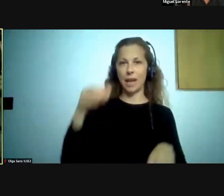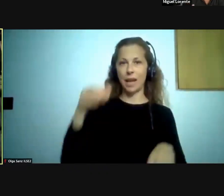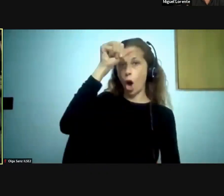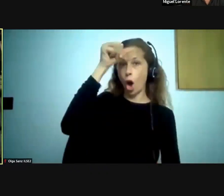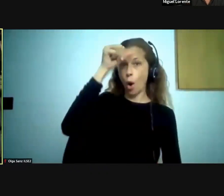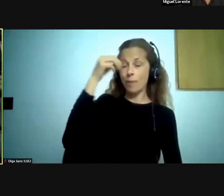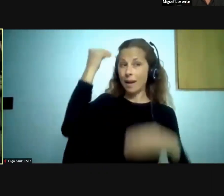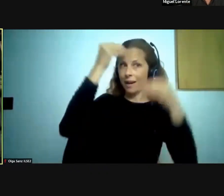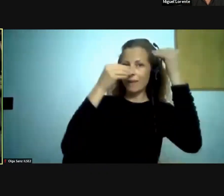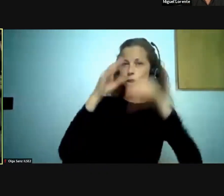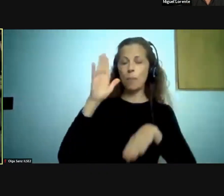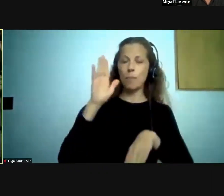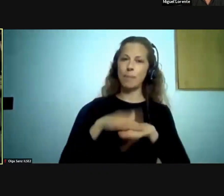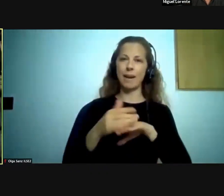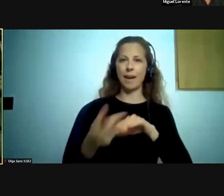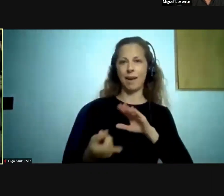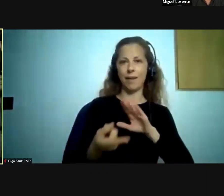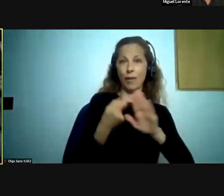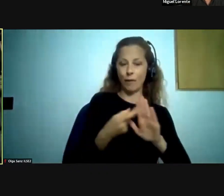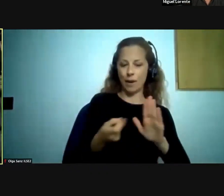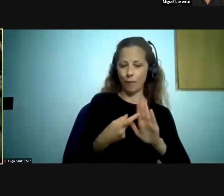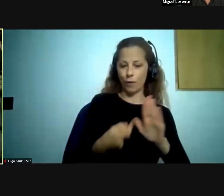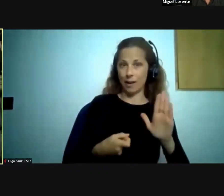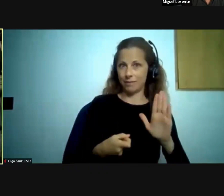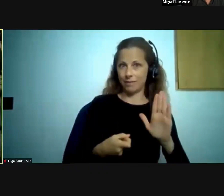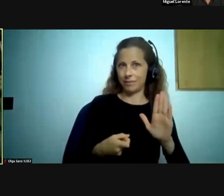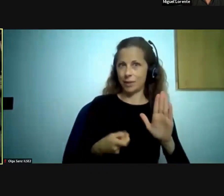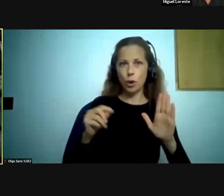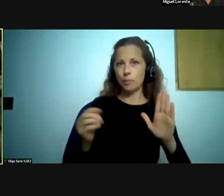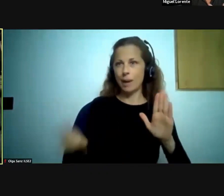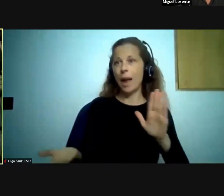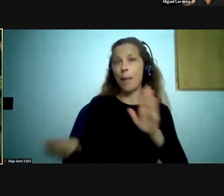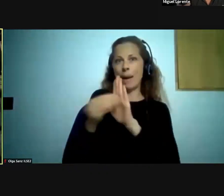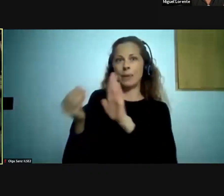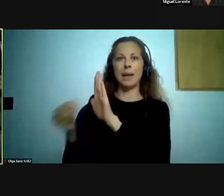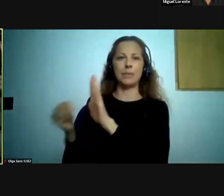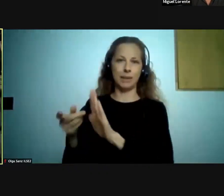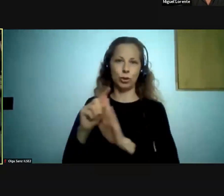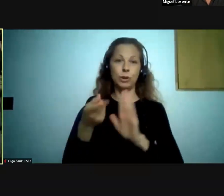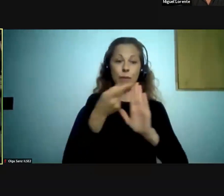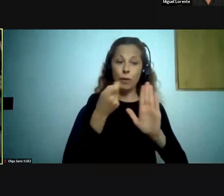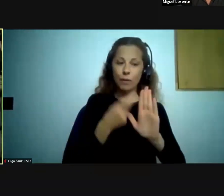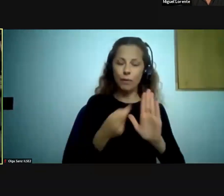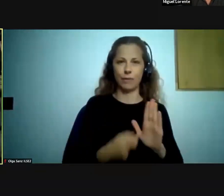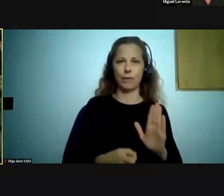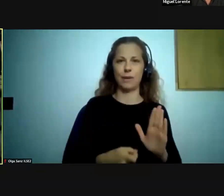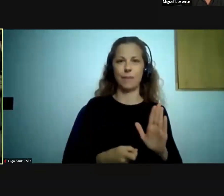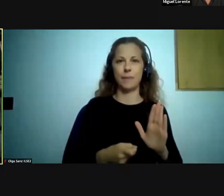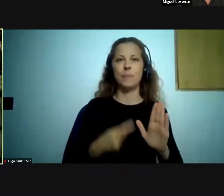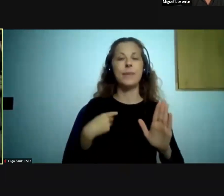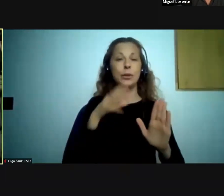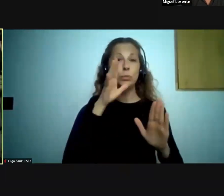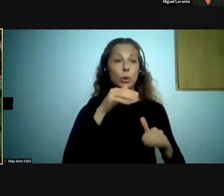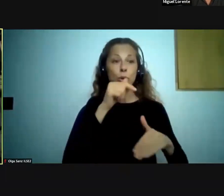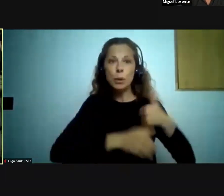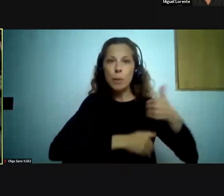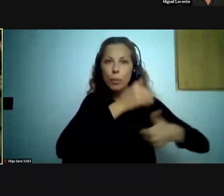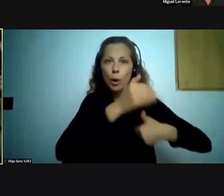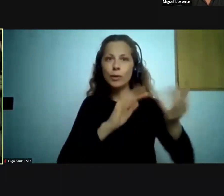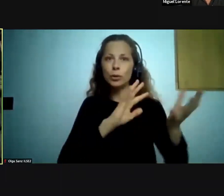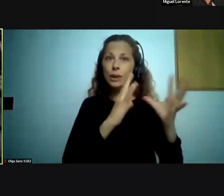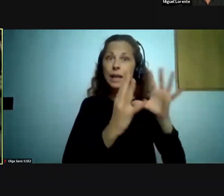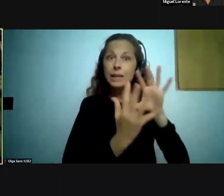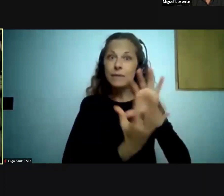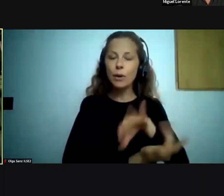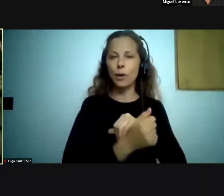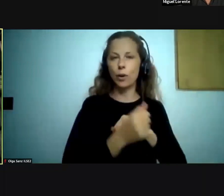esos privilegios, aunque gane luego otras muchas cuestiones más importantes. Pero ese proceso social y culturalmente en una sociedad machista